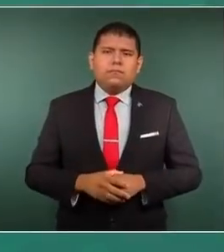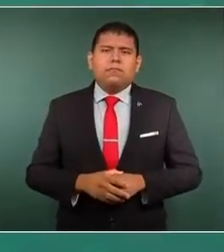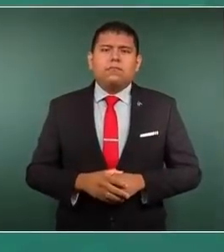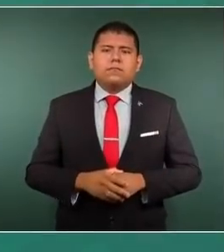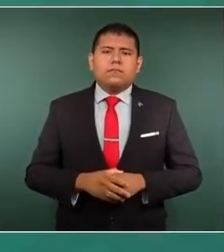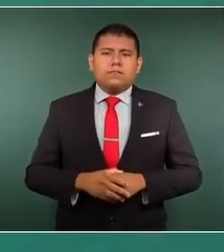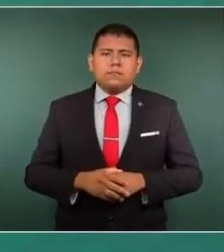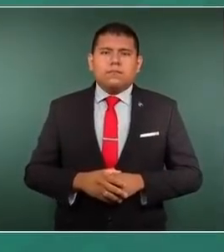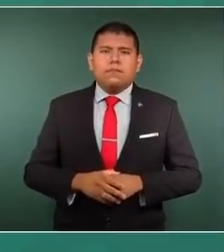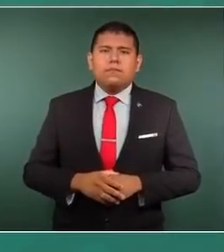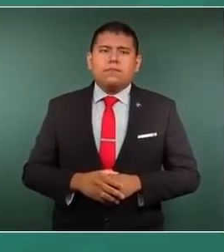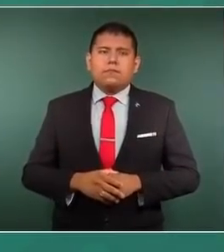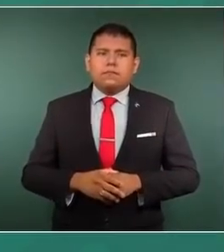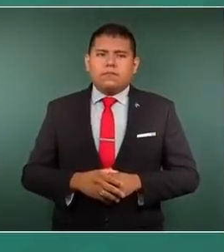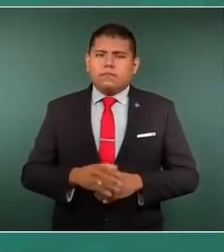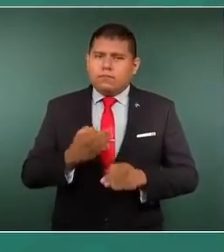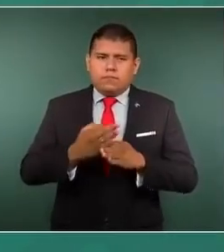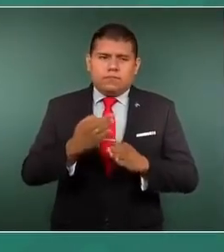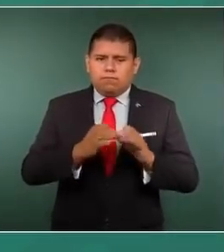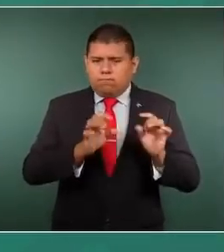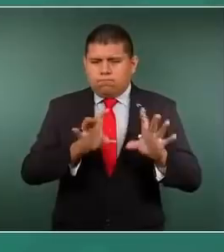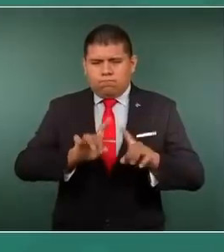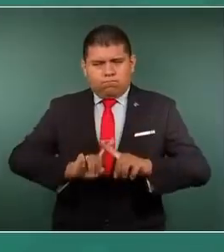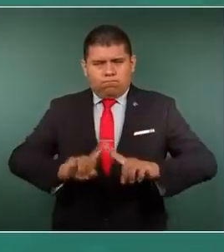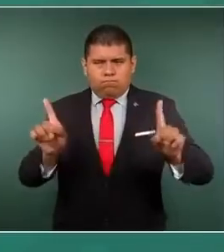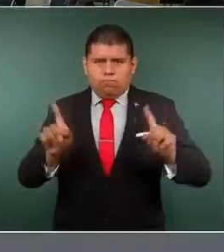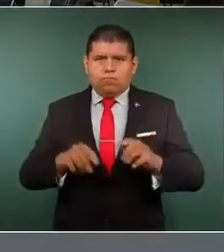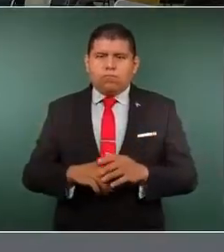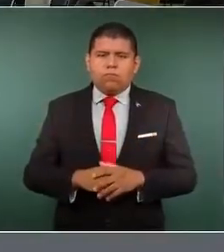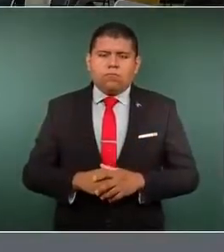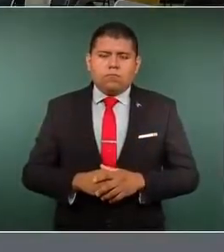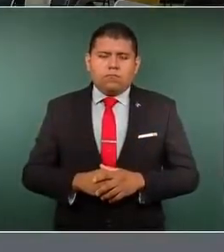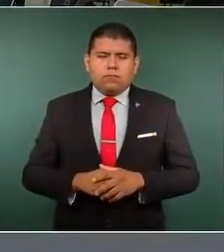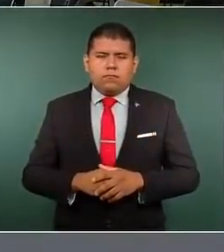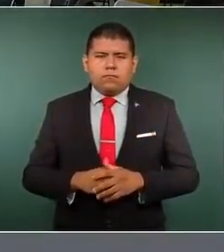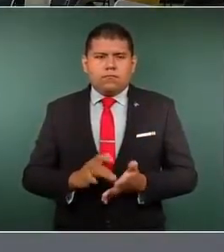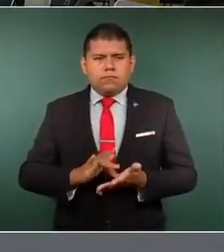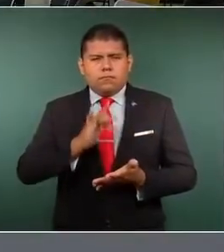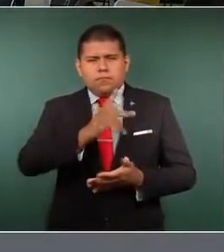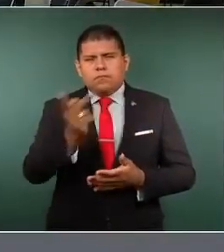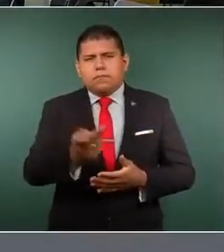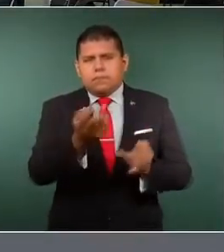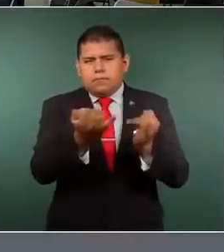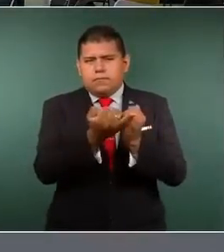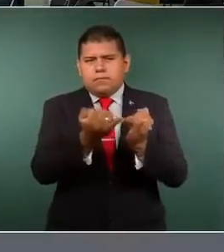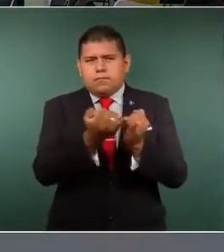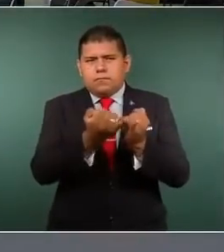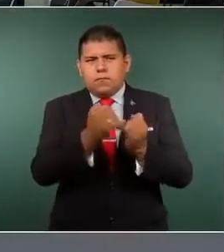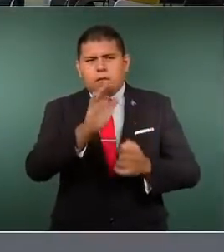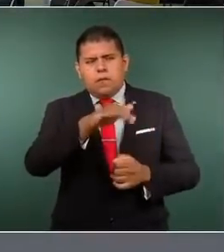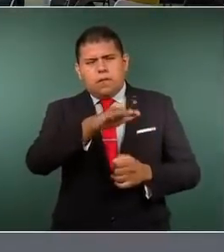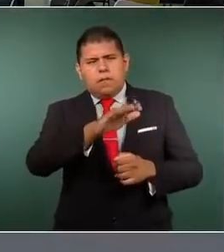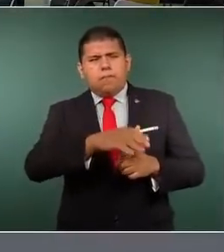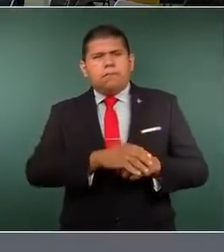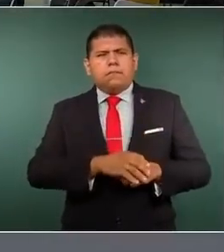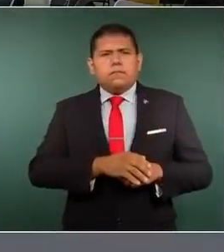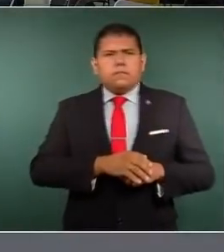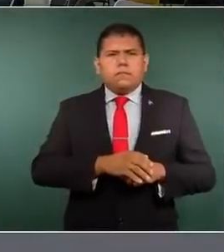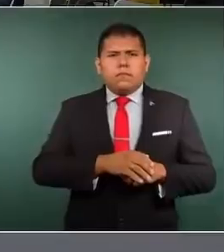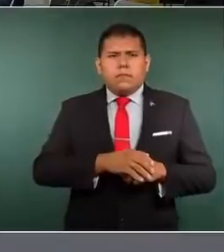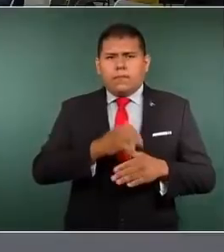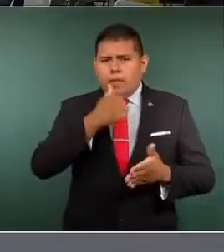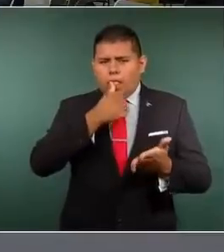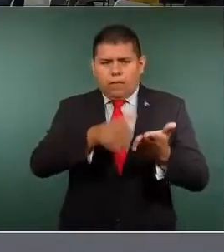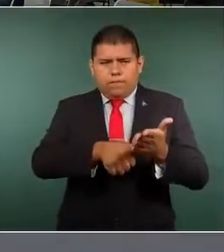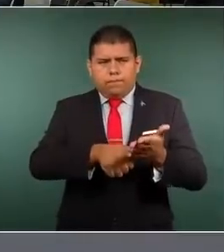entonces ya las cosas están cambiando gracias y preguntarle también presidente sobre esta carta